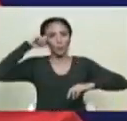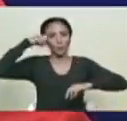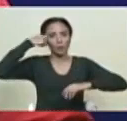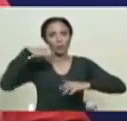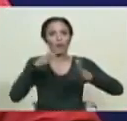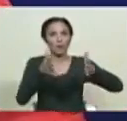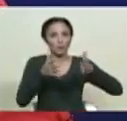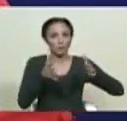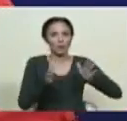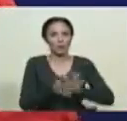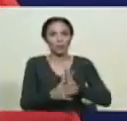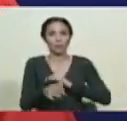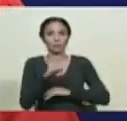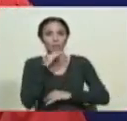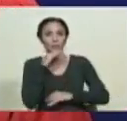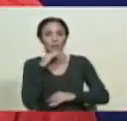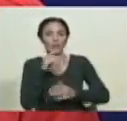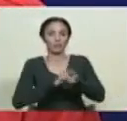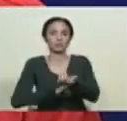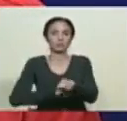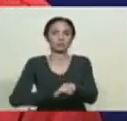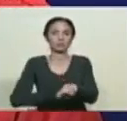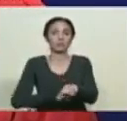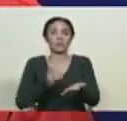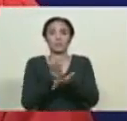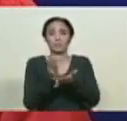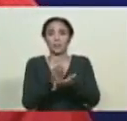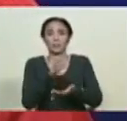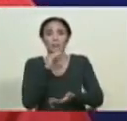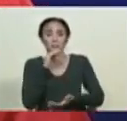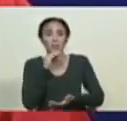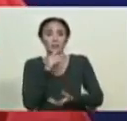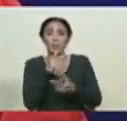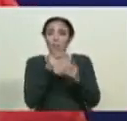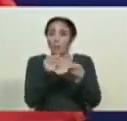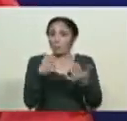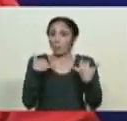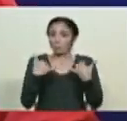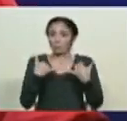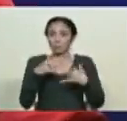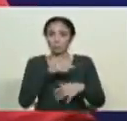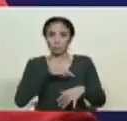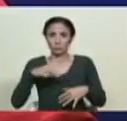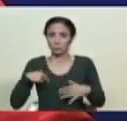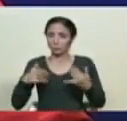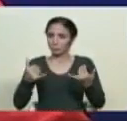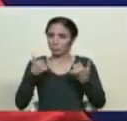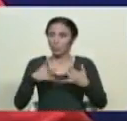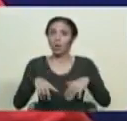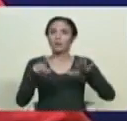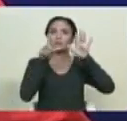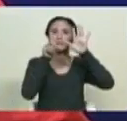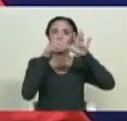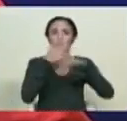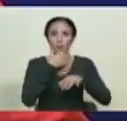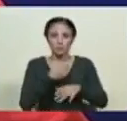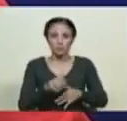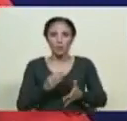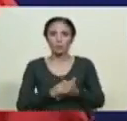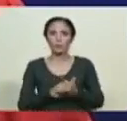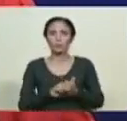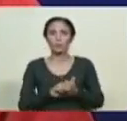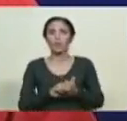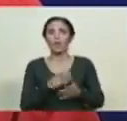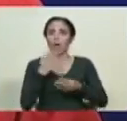día. Imagínate la amargura de esa gente. Nosotros no. Nosotros, mira, el 6 de diciembre